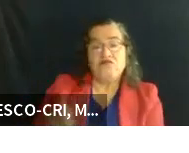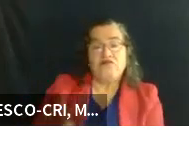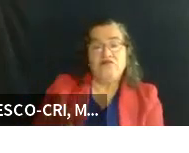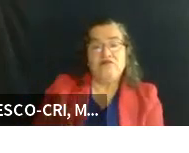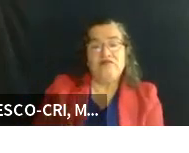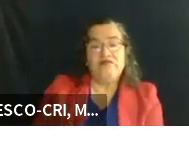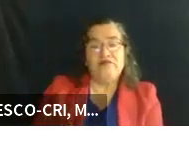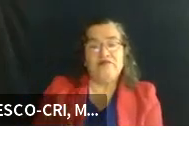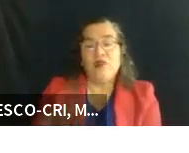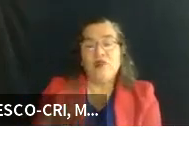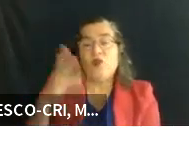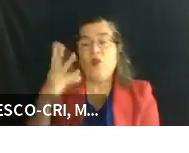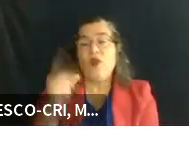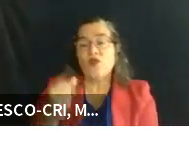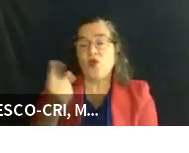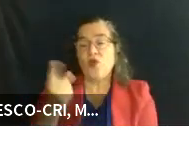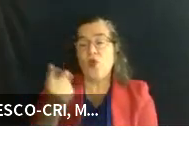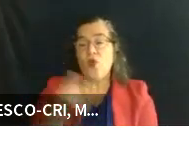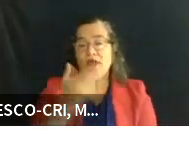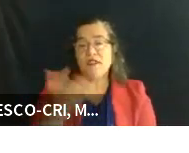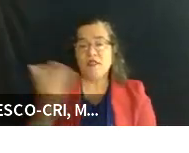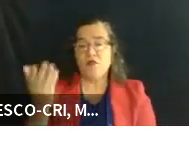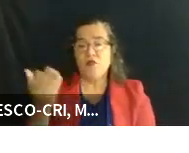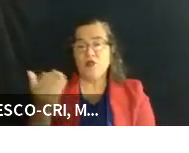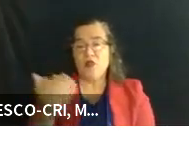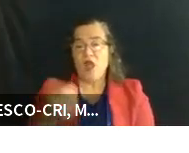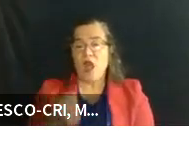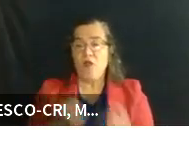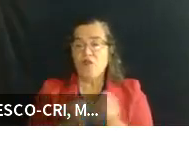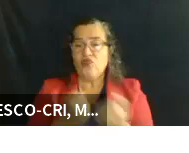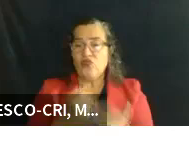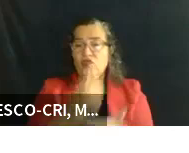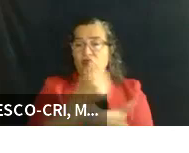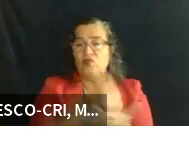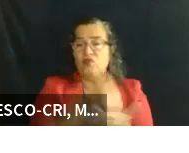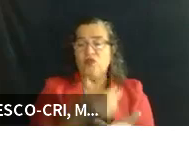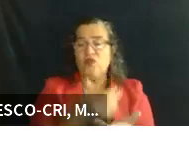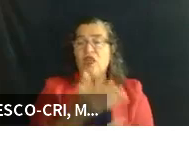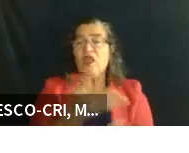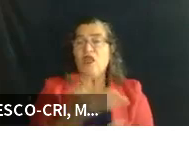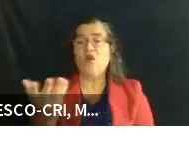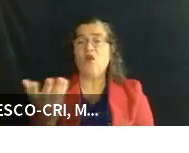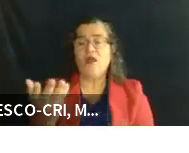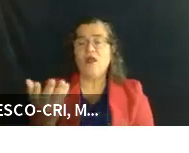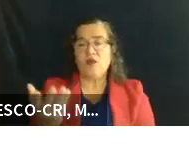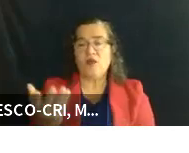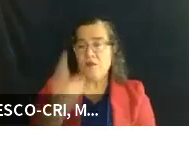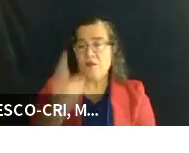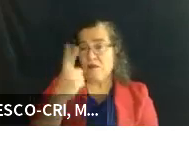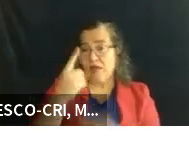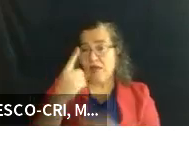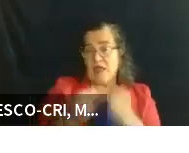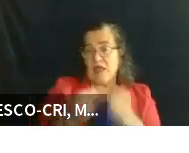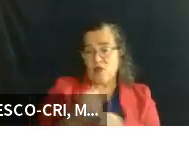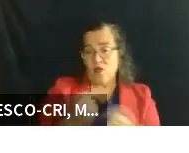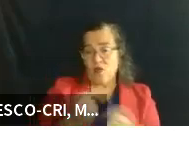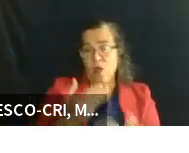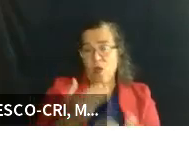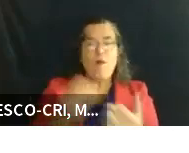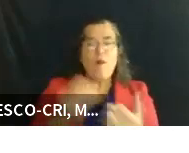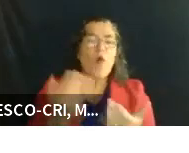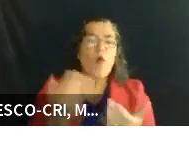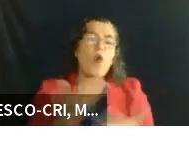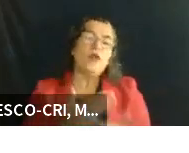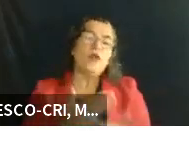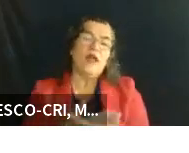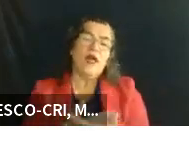lo que una asignatura tributa y a qué tipo de competencias. En este caso, esta asignatura de primer año, por ejemplo, estaría tributando a la competencia 1, a